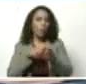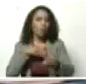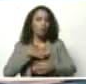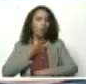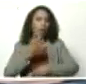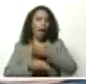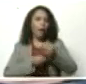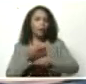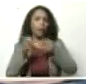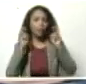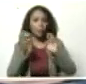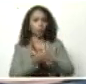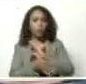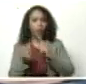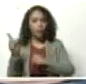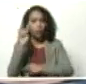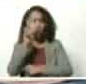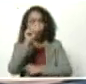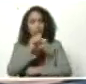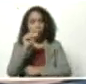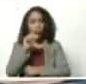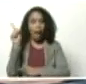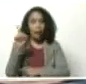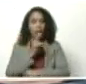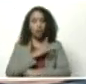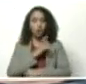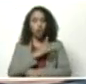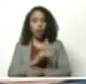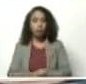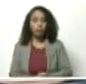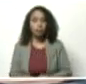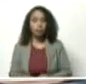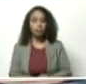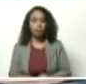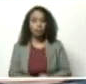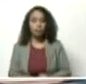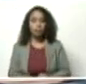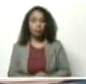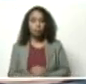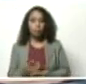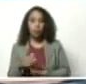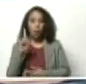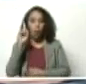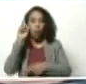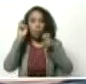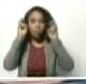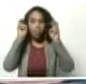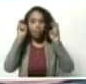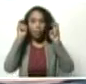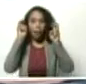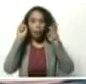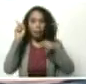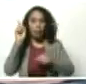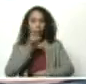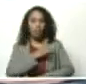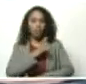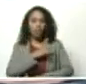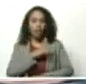hace dos semanas fue en Santiago de Chile que un fascista pinochetista